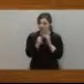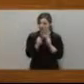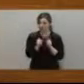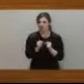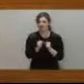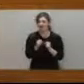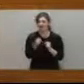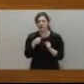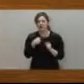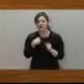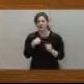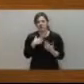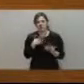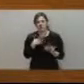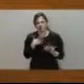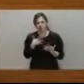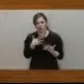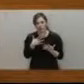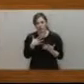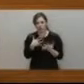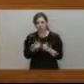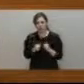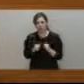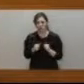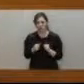que a mí me causaron estupor,